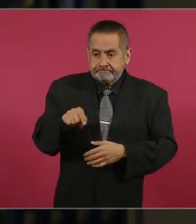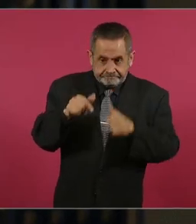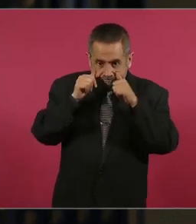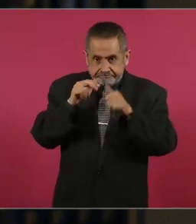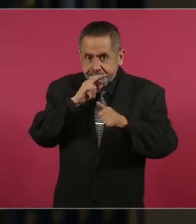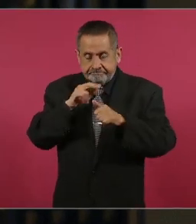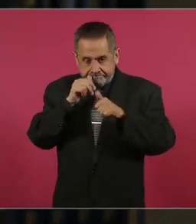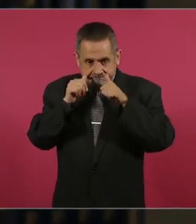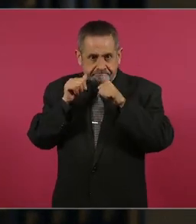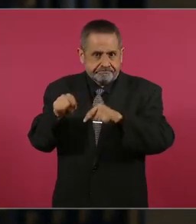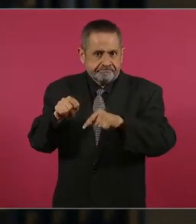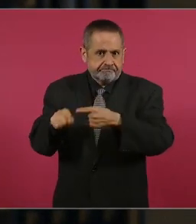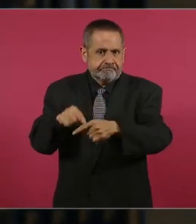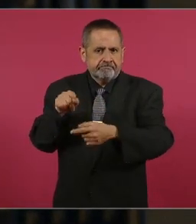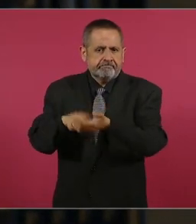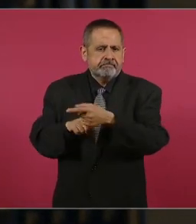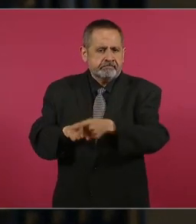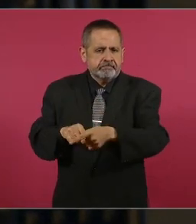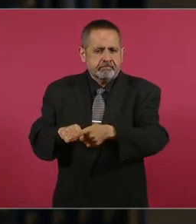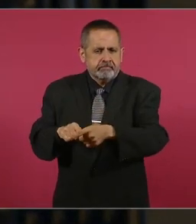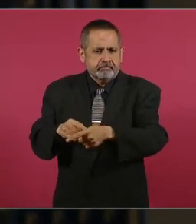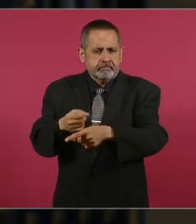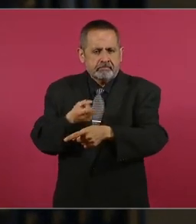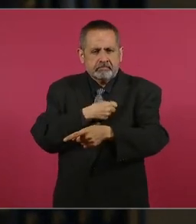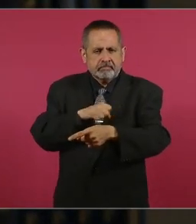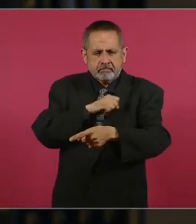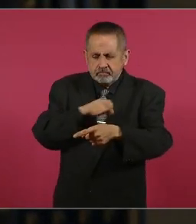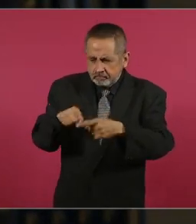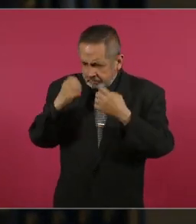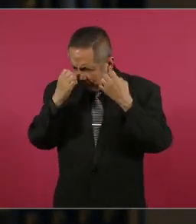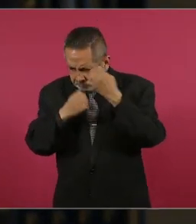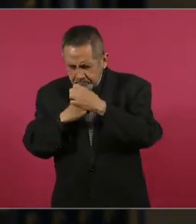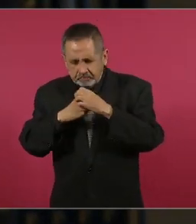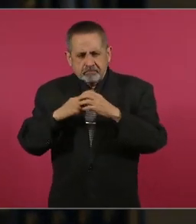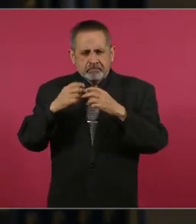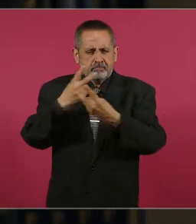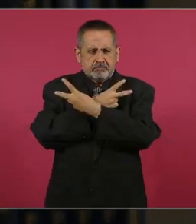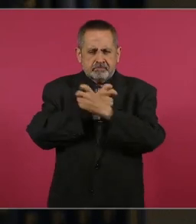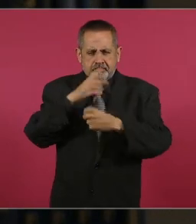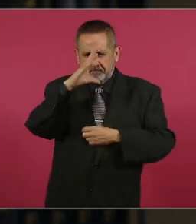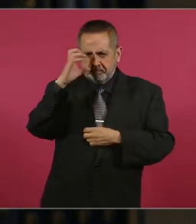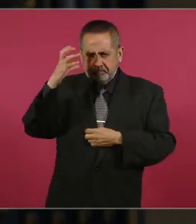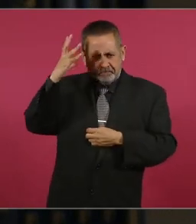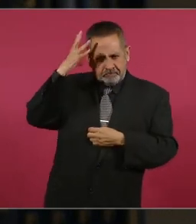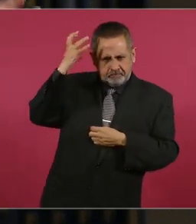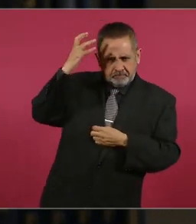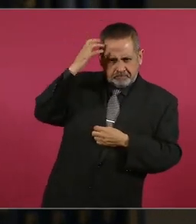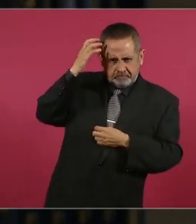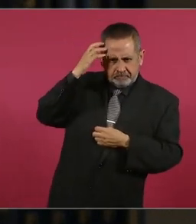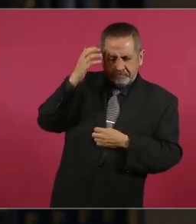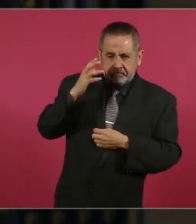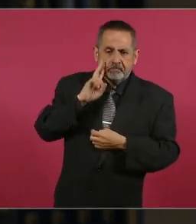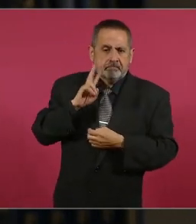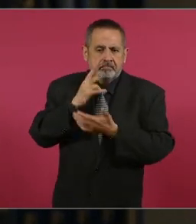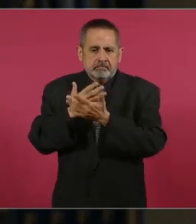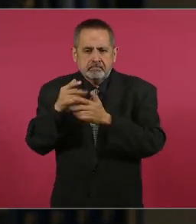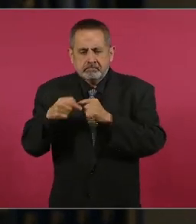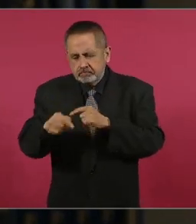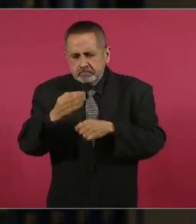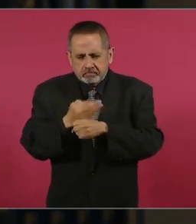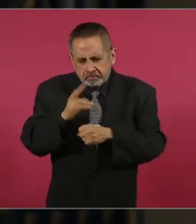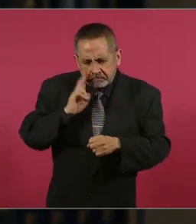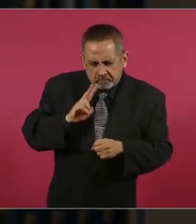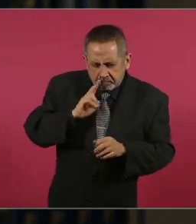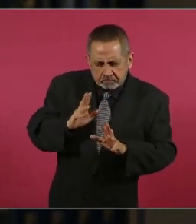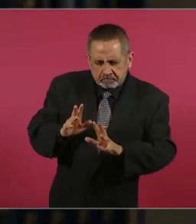atendido por elementos de salud. Se realizó una tomografía, está a la espera de sus resultados. Los primeros indicios médicos